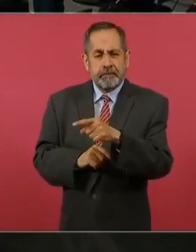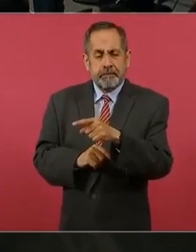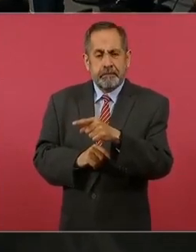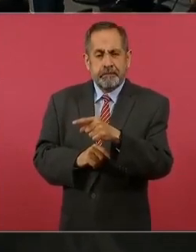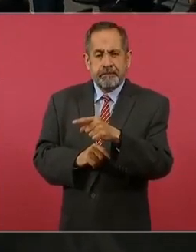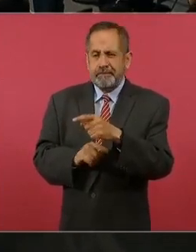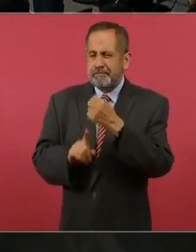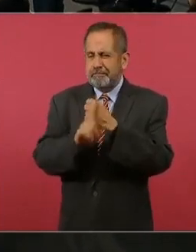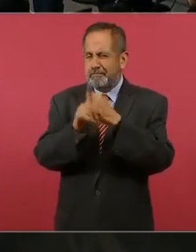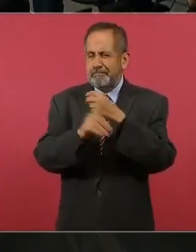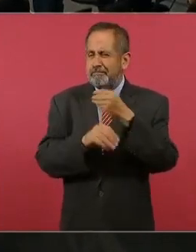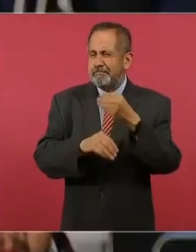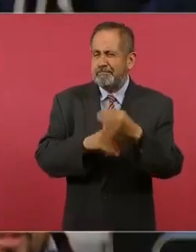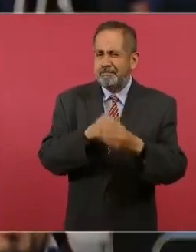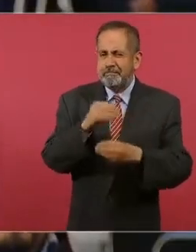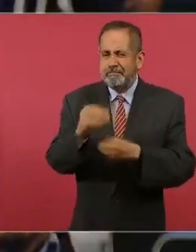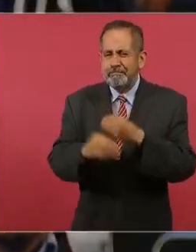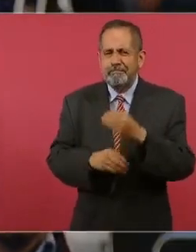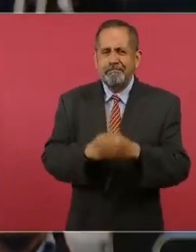pleitos